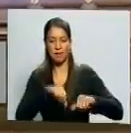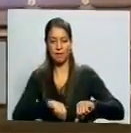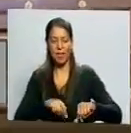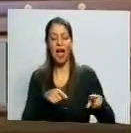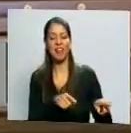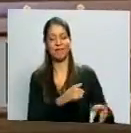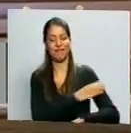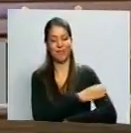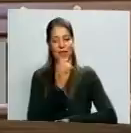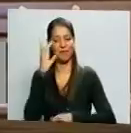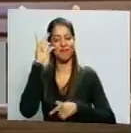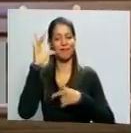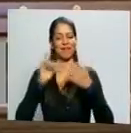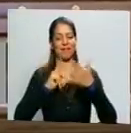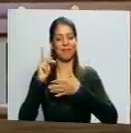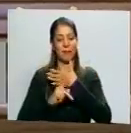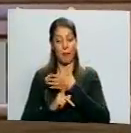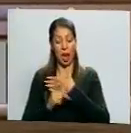sabe que hay